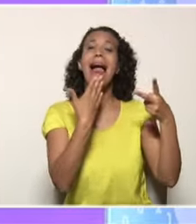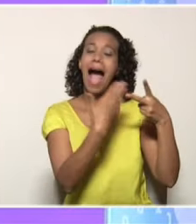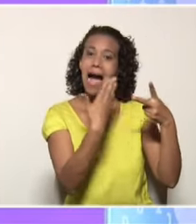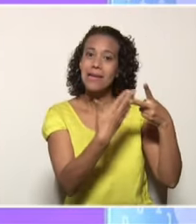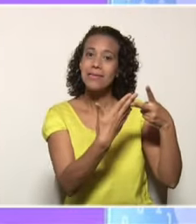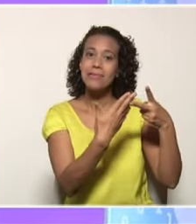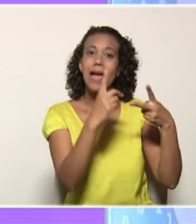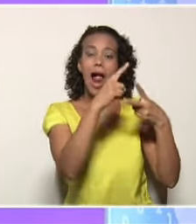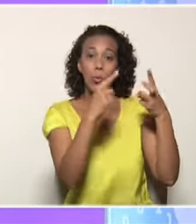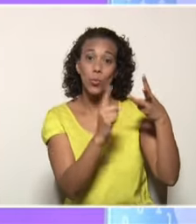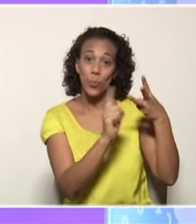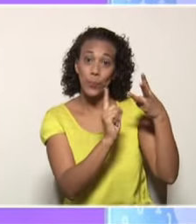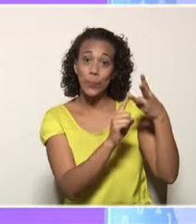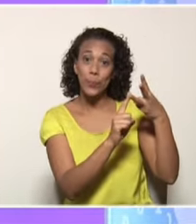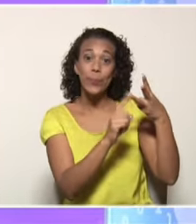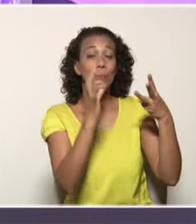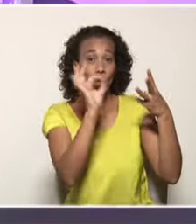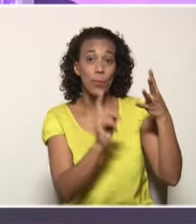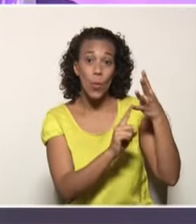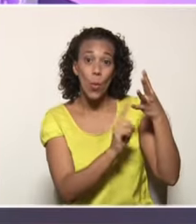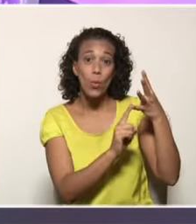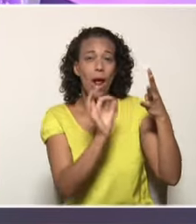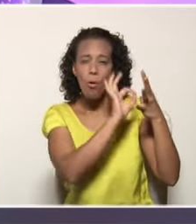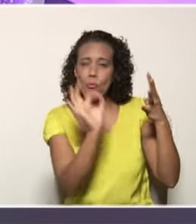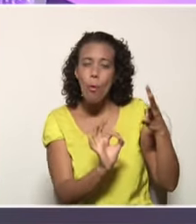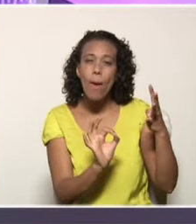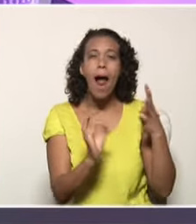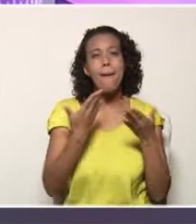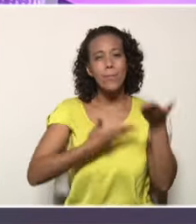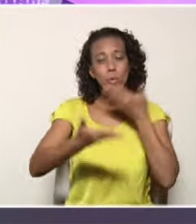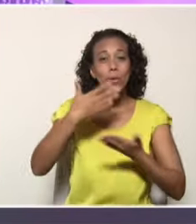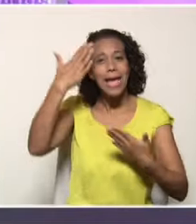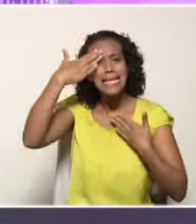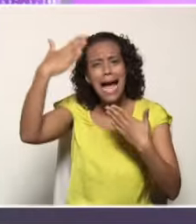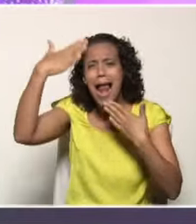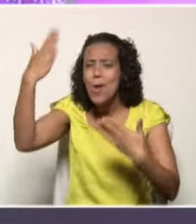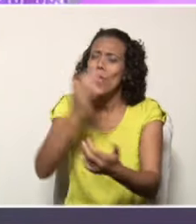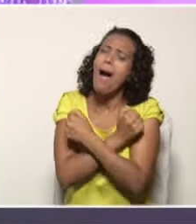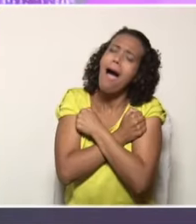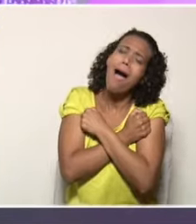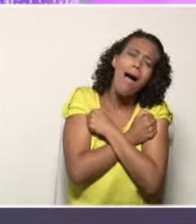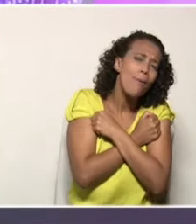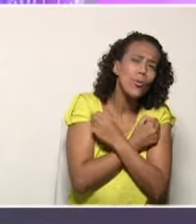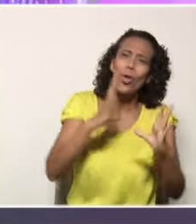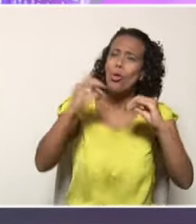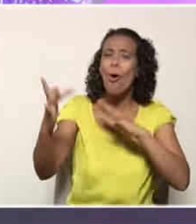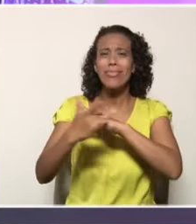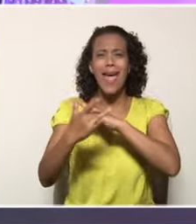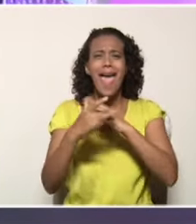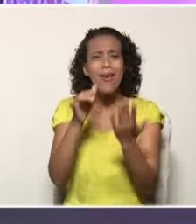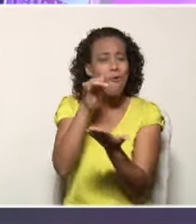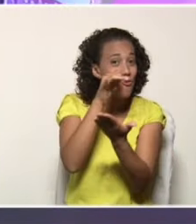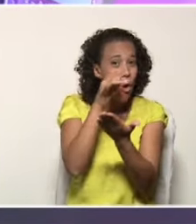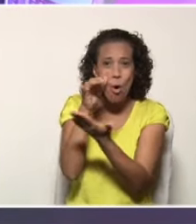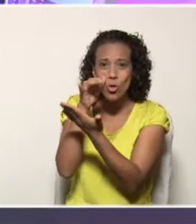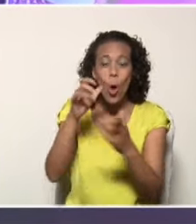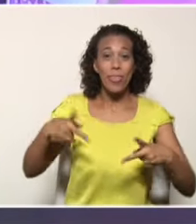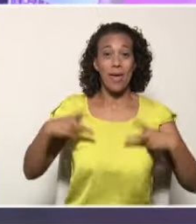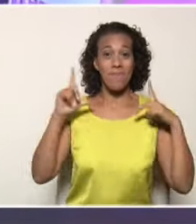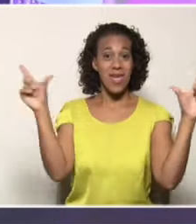nuestra profesora Sarín Herrera. Para todos ustedes quiero expresar el saludo amoroso de todo el equipo técnico de producción de